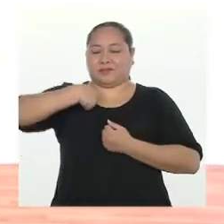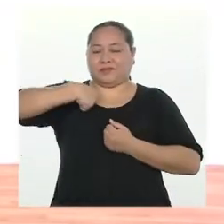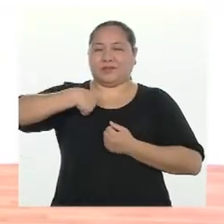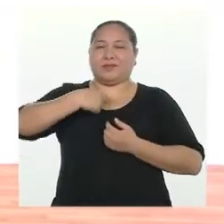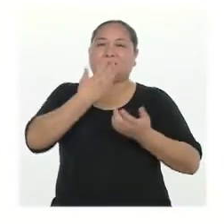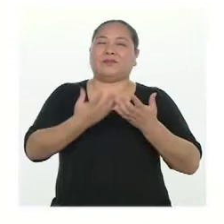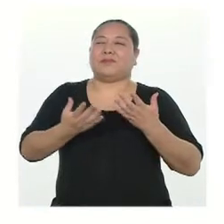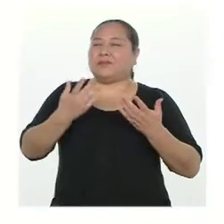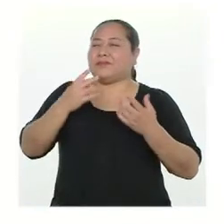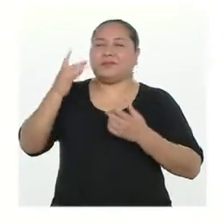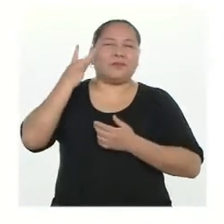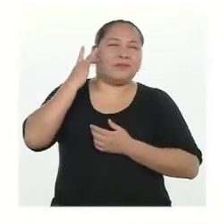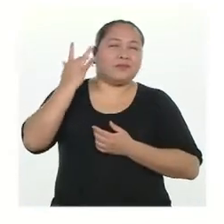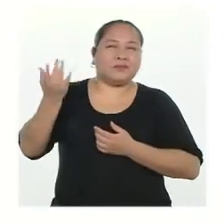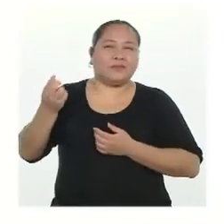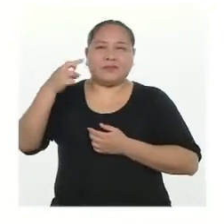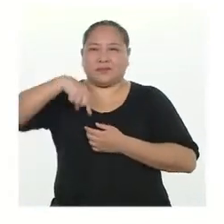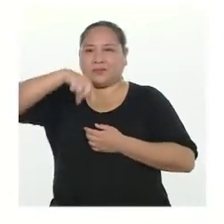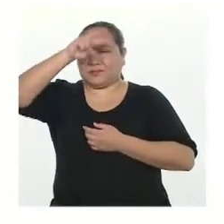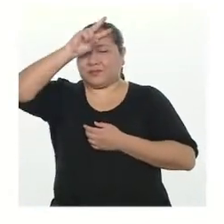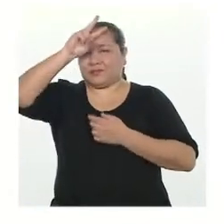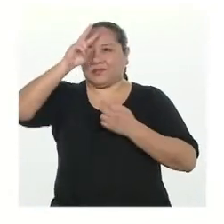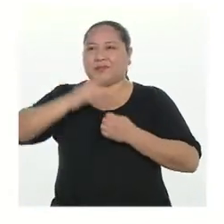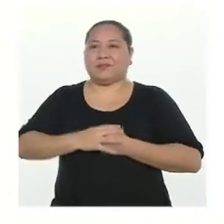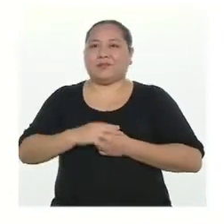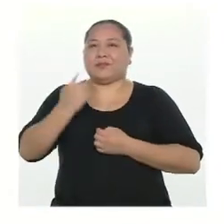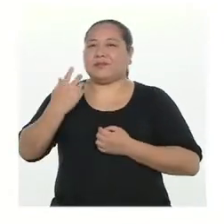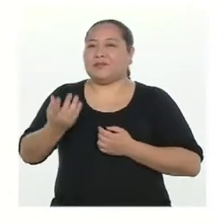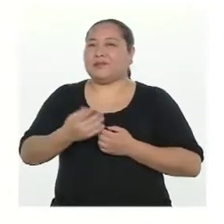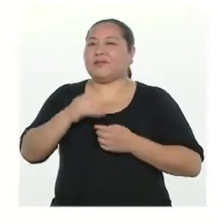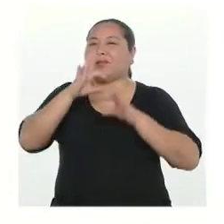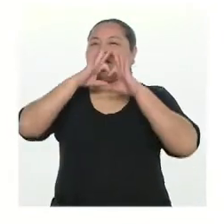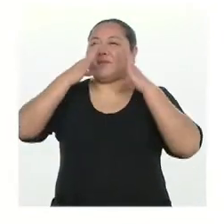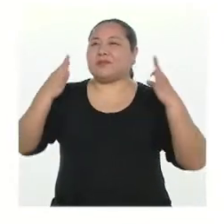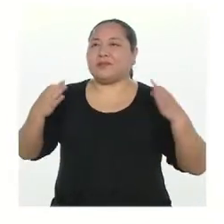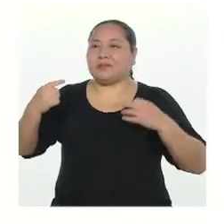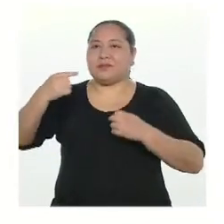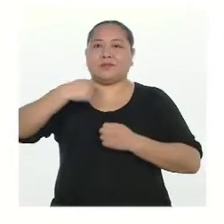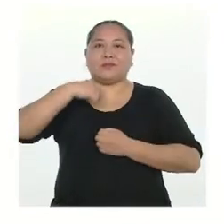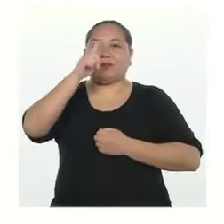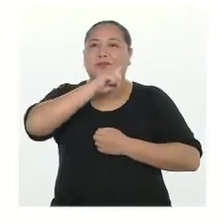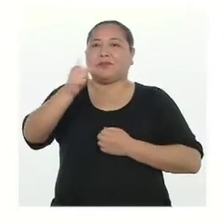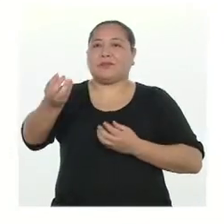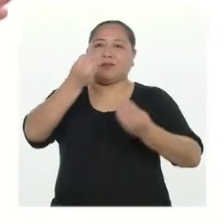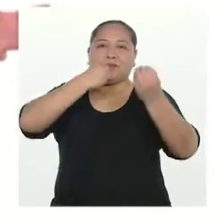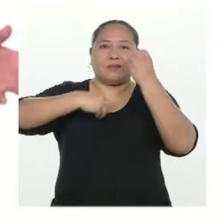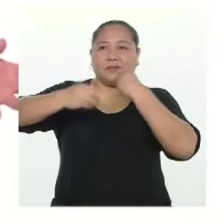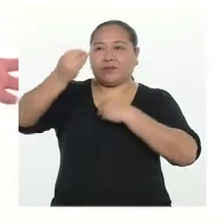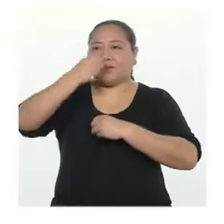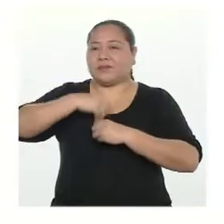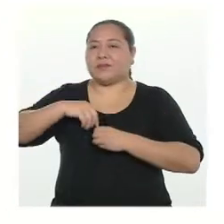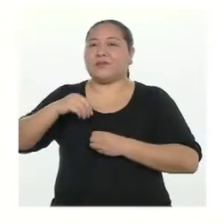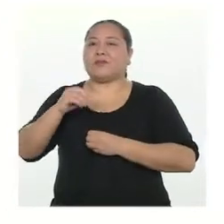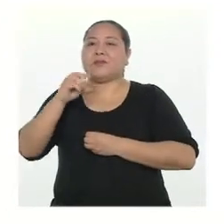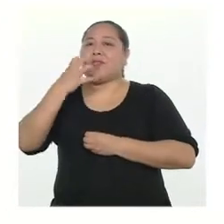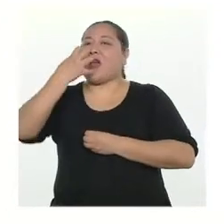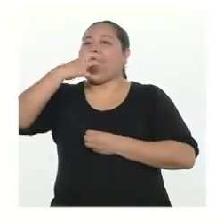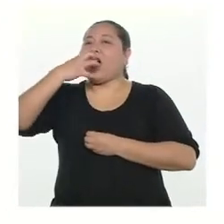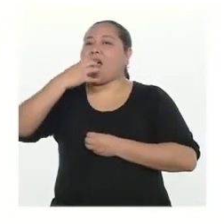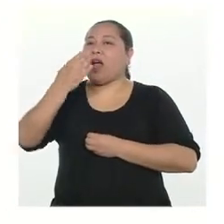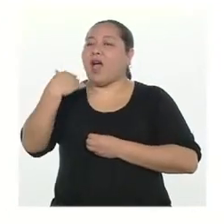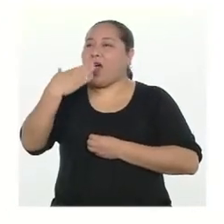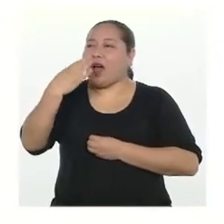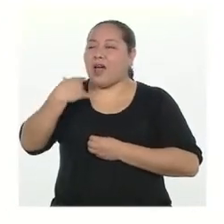nuestros ritmos peruanos. Primero, vas a repetir conmigo la siguiente frase. Yo no como rocoto, sí señor. Una vez